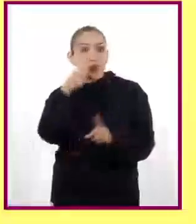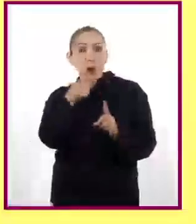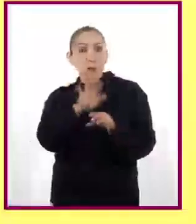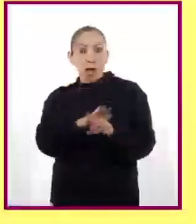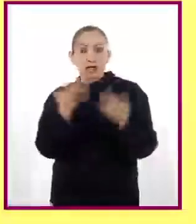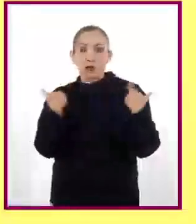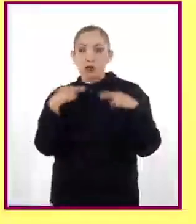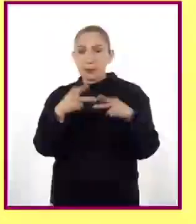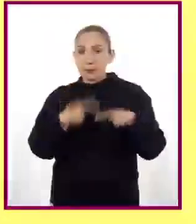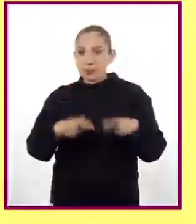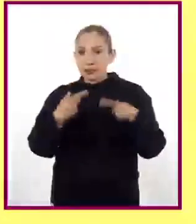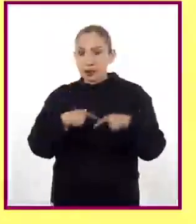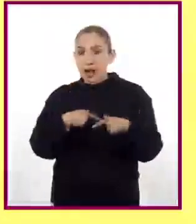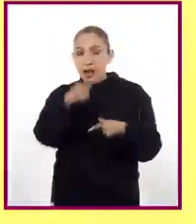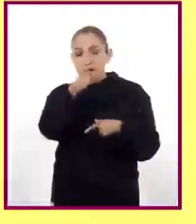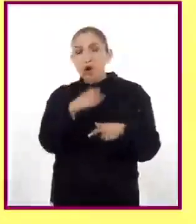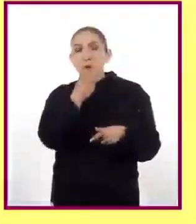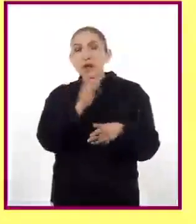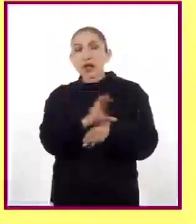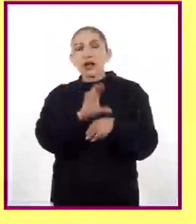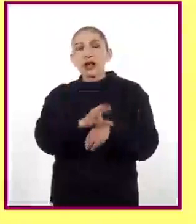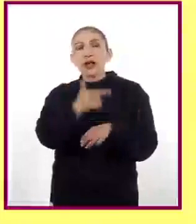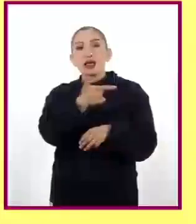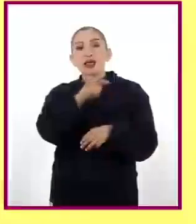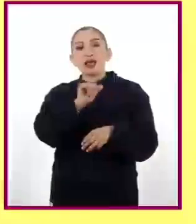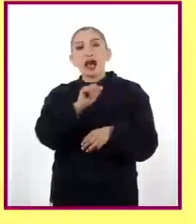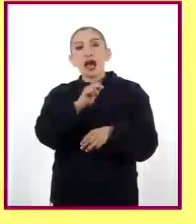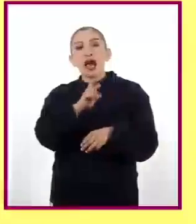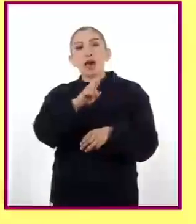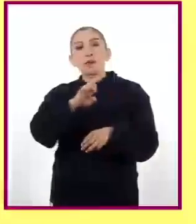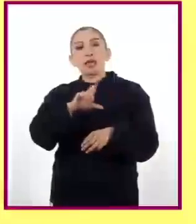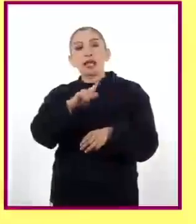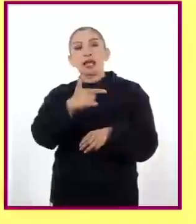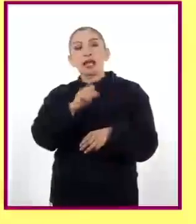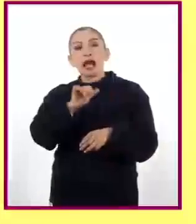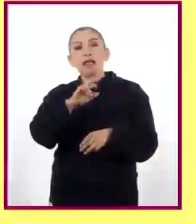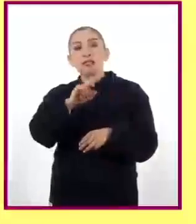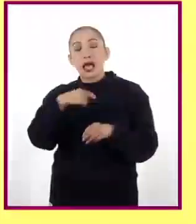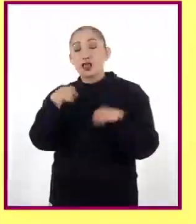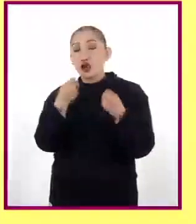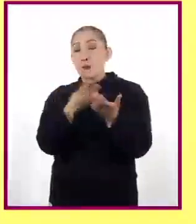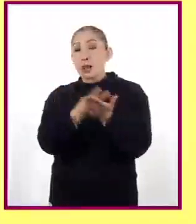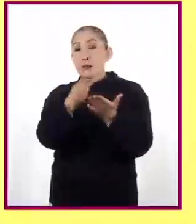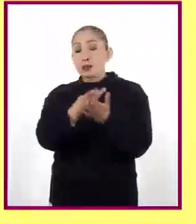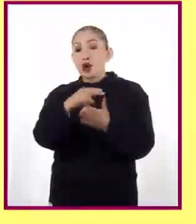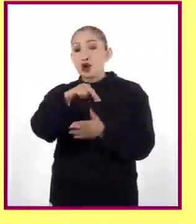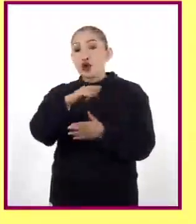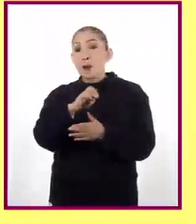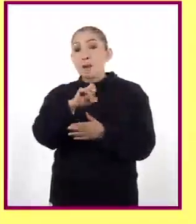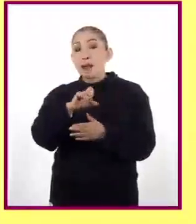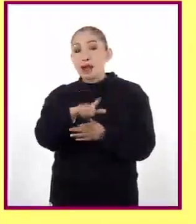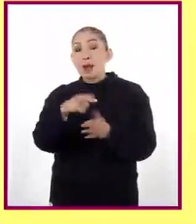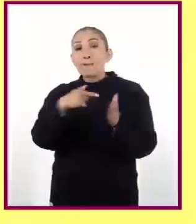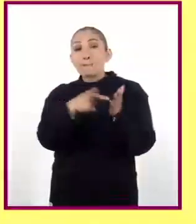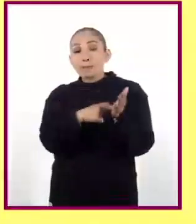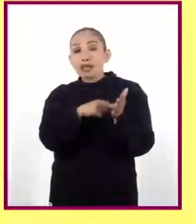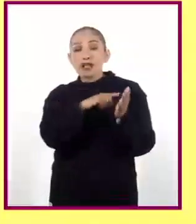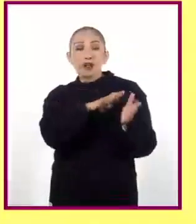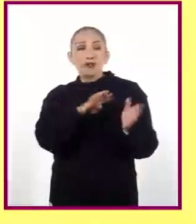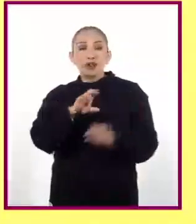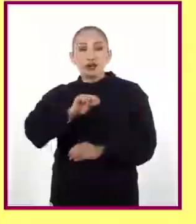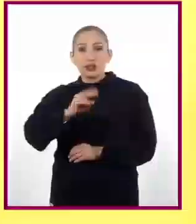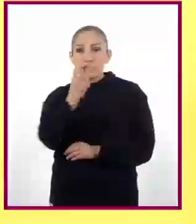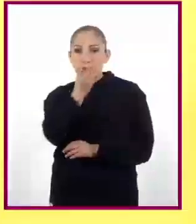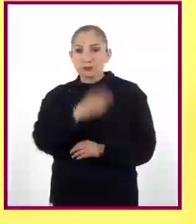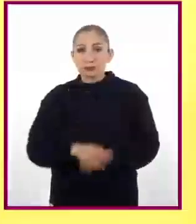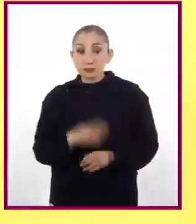más grandes representantes fue el colombiano Gabriel García Márquez, quien ganó el Premio Nobel de Literatura en